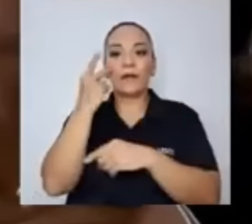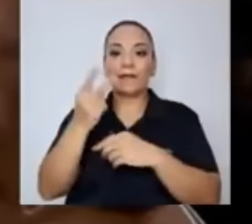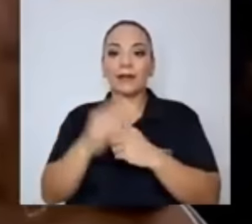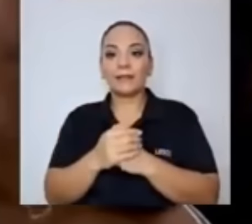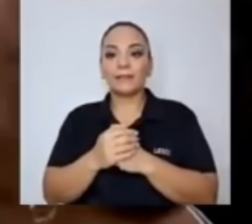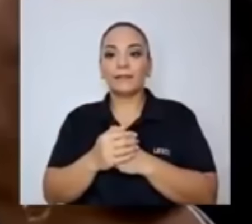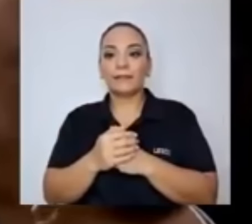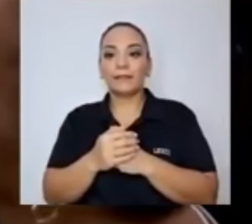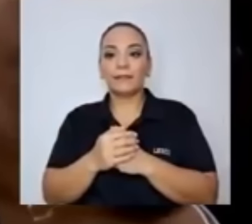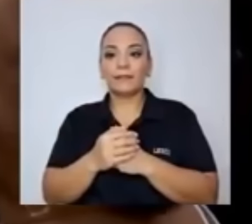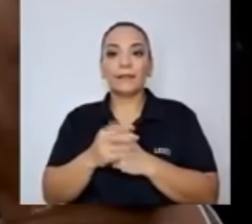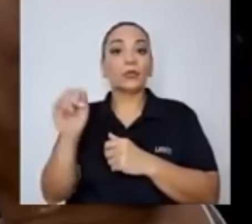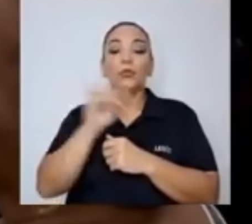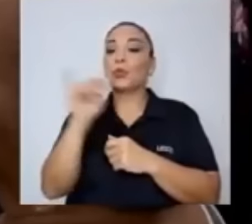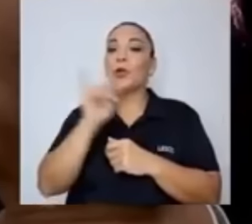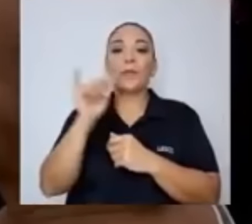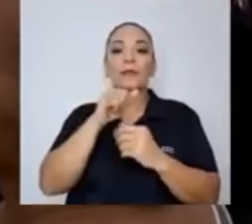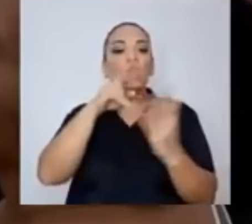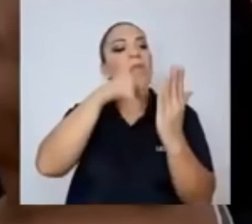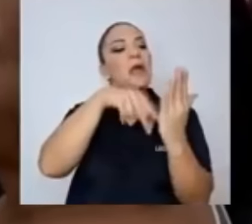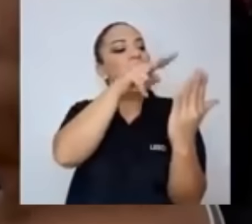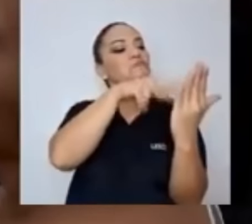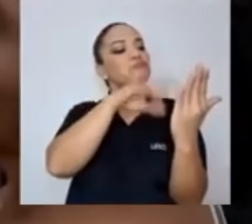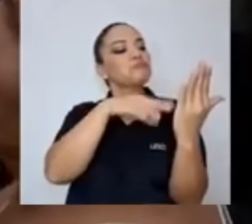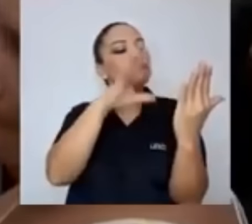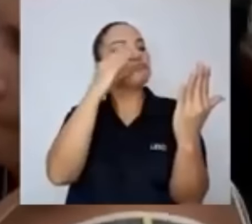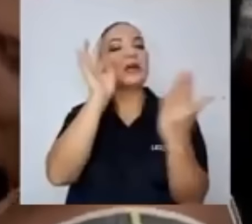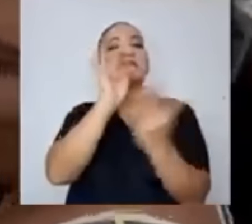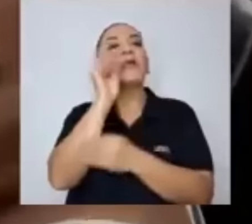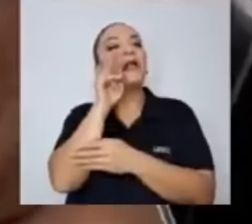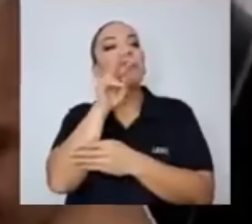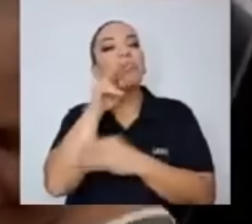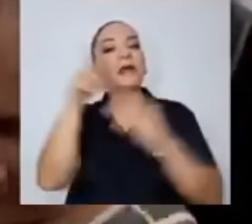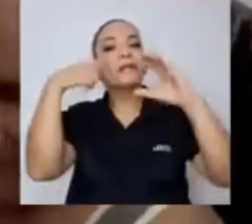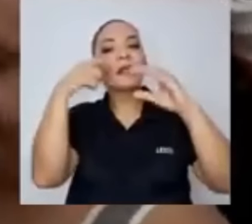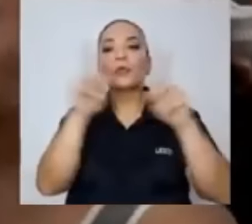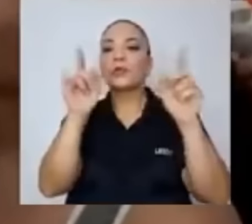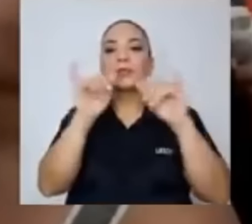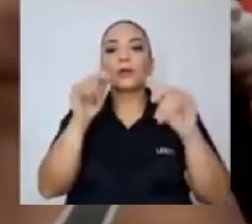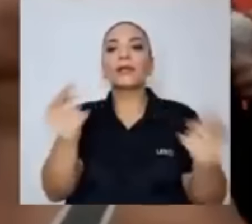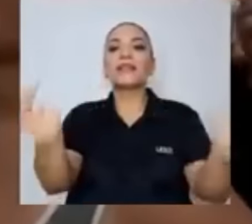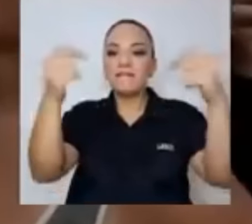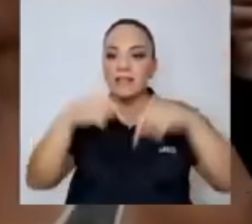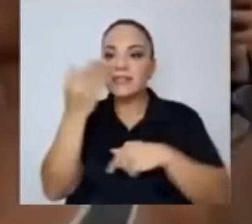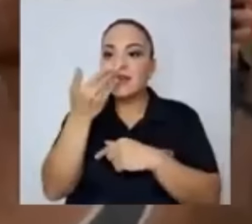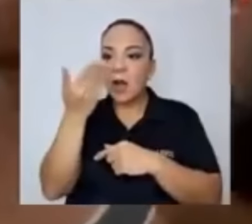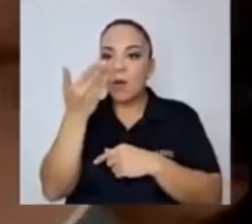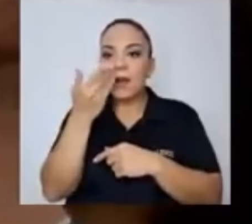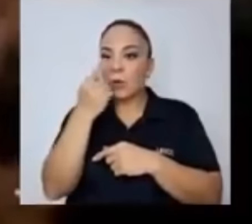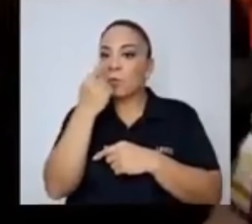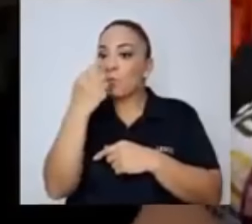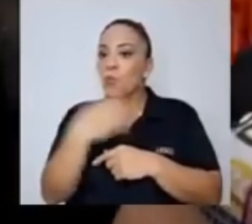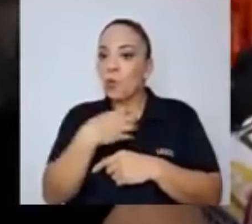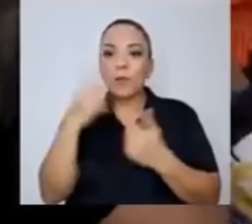nada. No es lo mismo leer un reporte y ver la tele y unas imágenes. Y... No, no, hay que olerlo con la propia nariz de